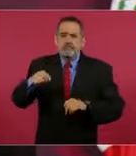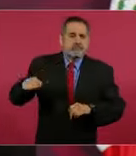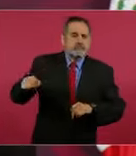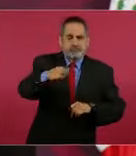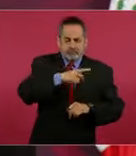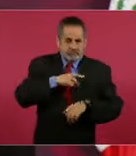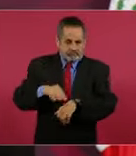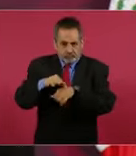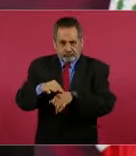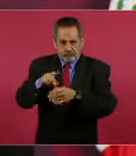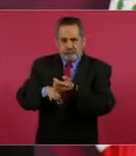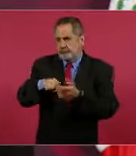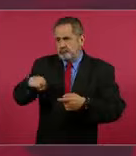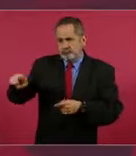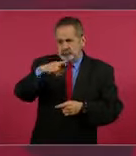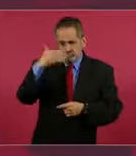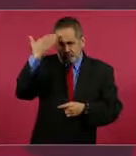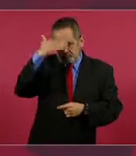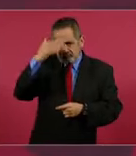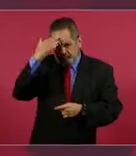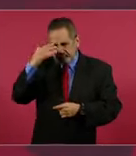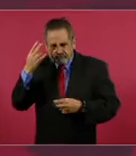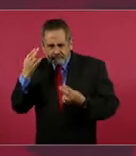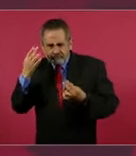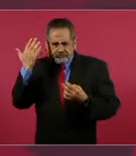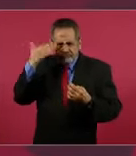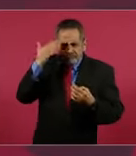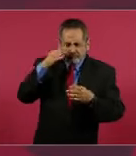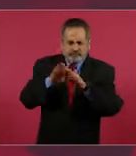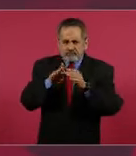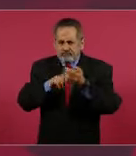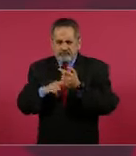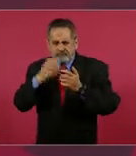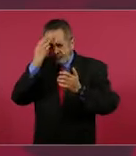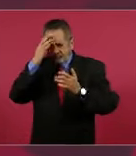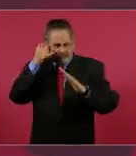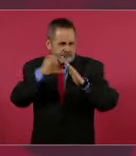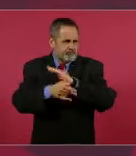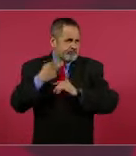ya es un pueblo muy consciente, muy politizado,